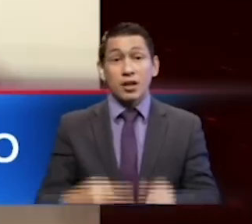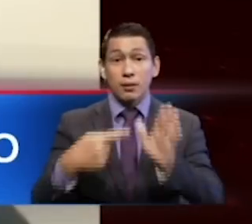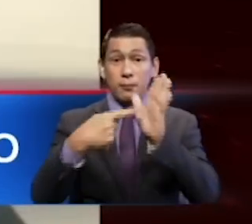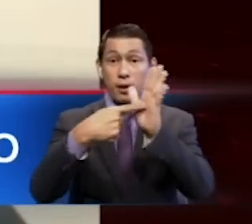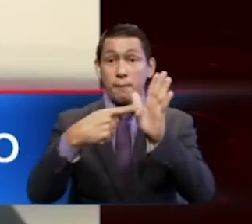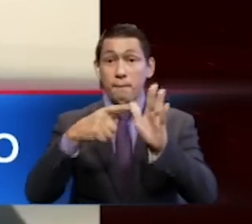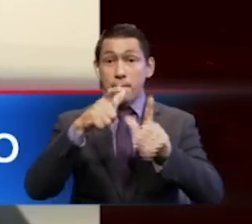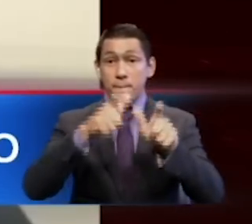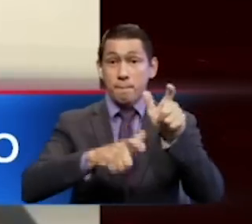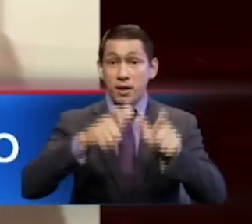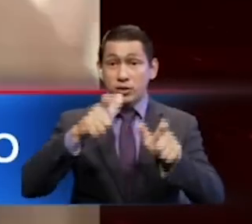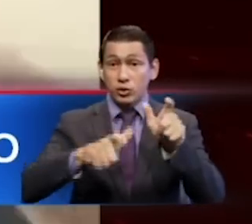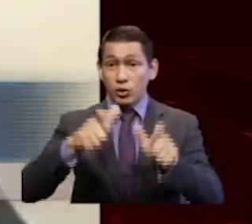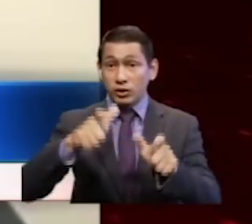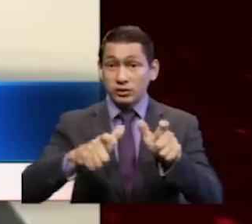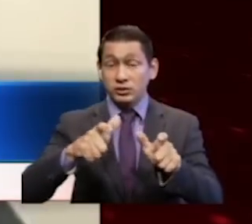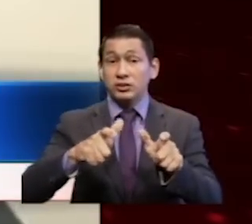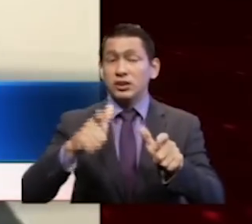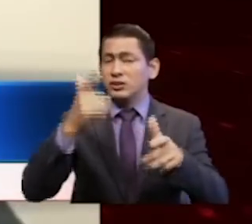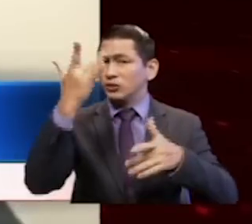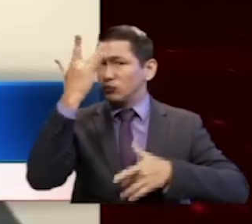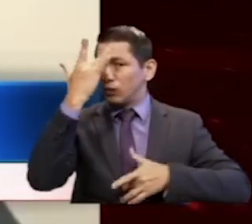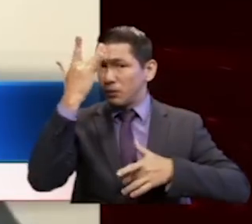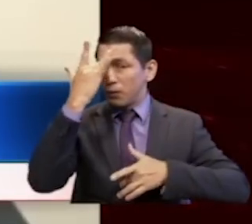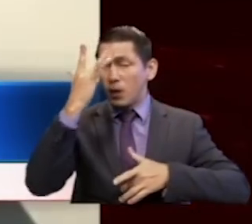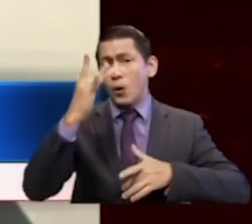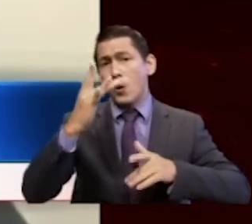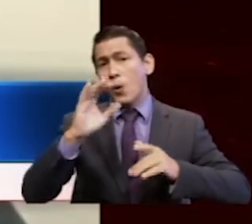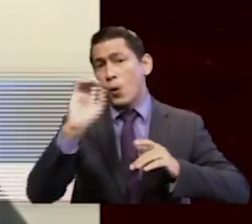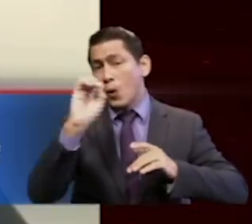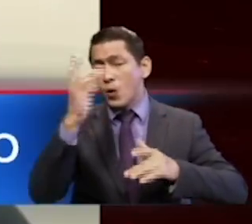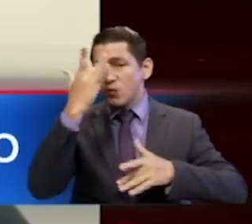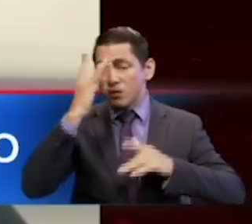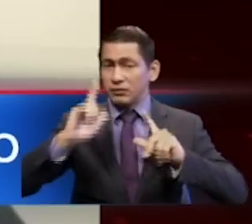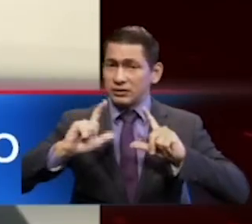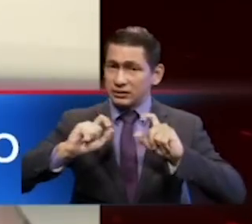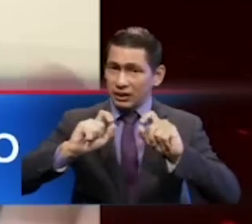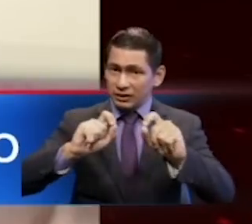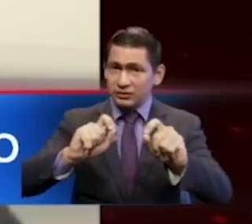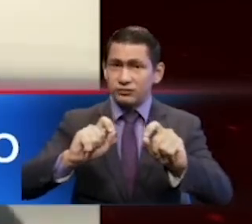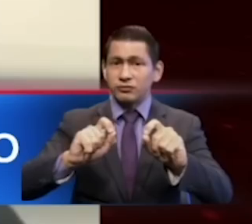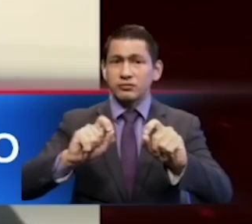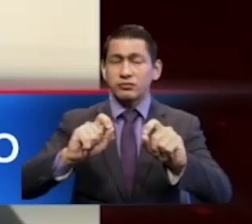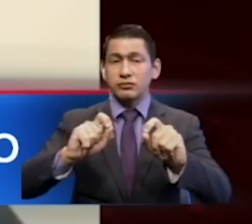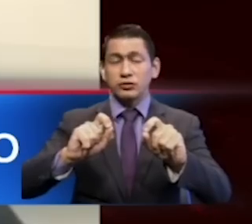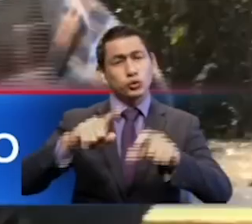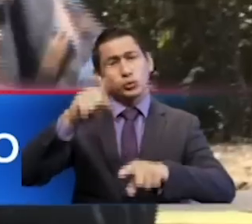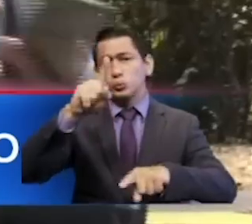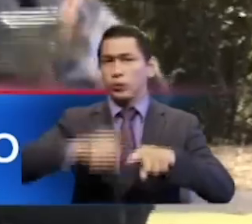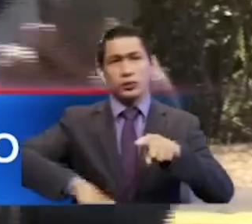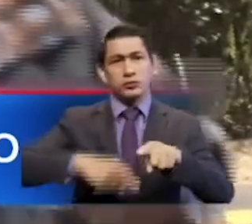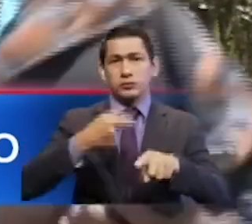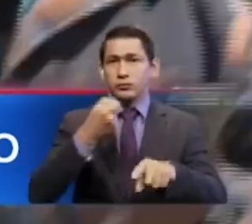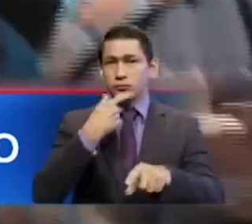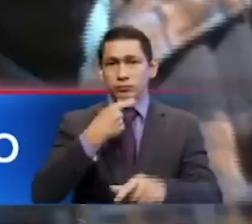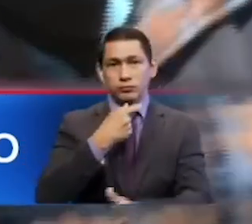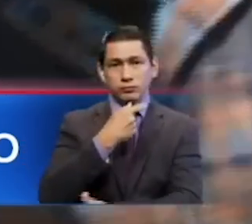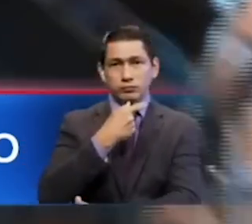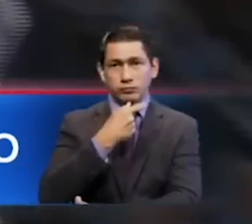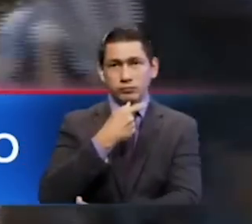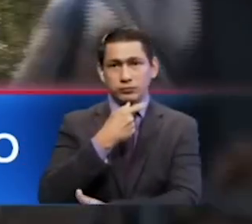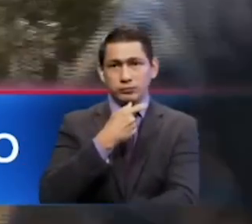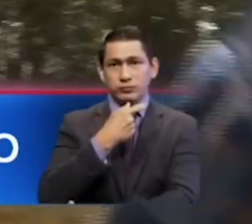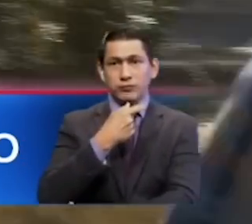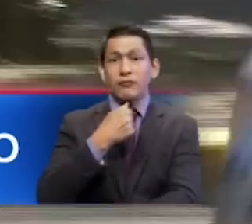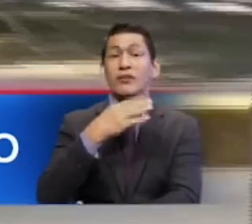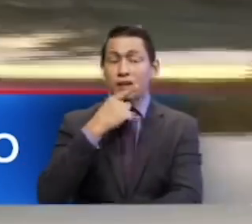o enfermedades tiroides graves, de antecedentes familiares, de cáncer de tiroides, muchas veces se evita dar este tipo de medicamentos. Borges señala que el